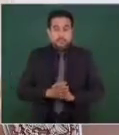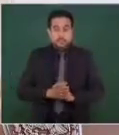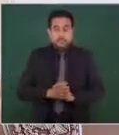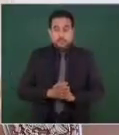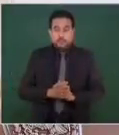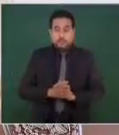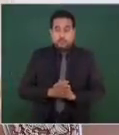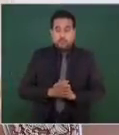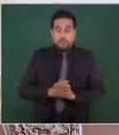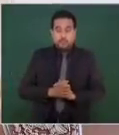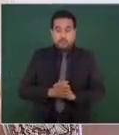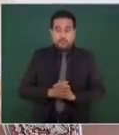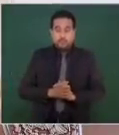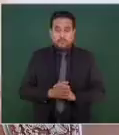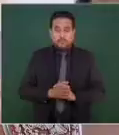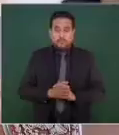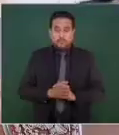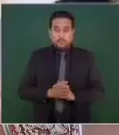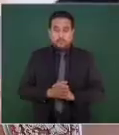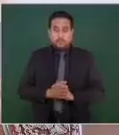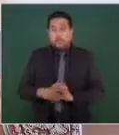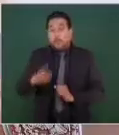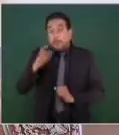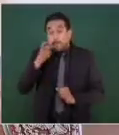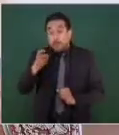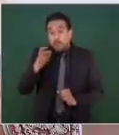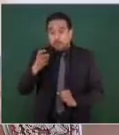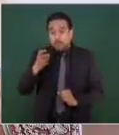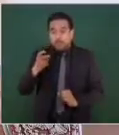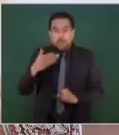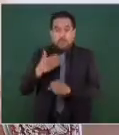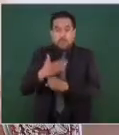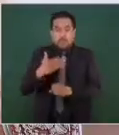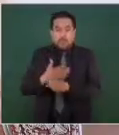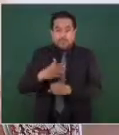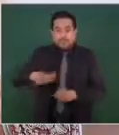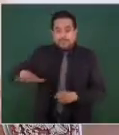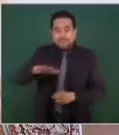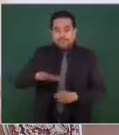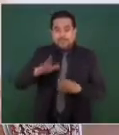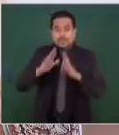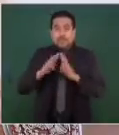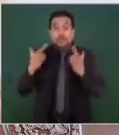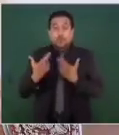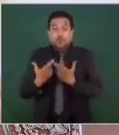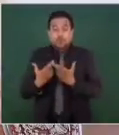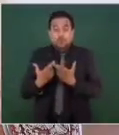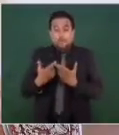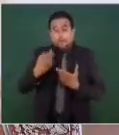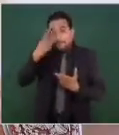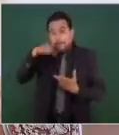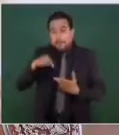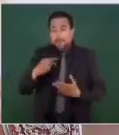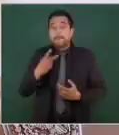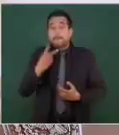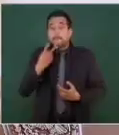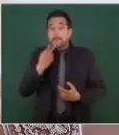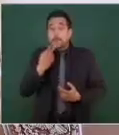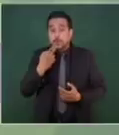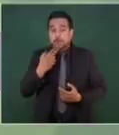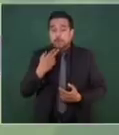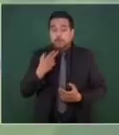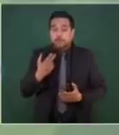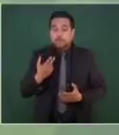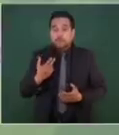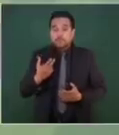afecta mucho. Por eso estamos haciendo esta reunión, para